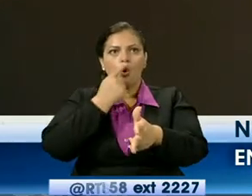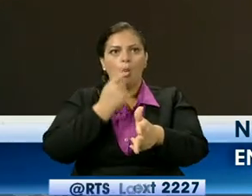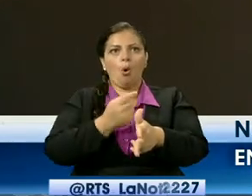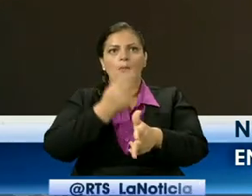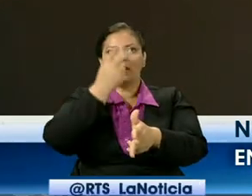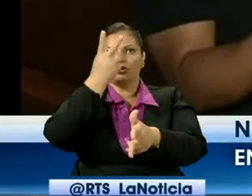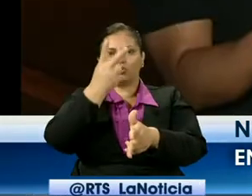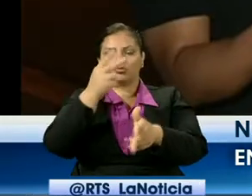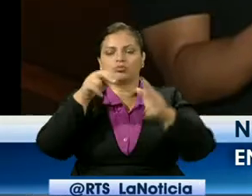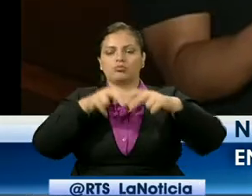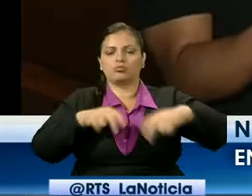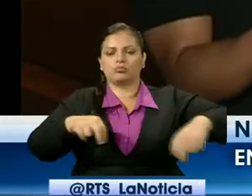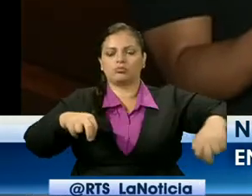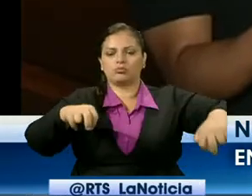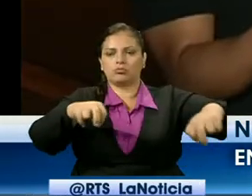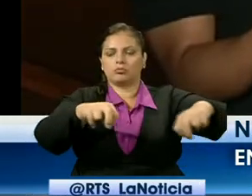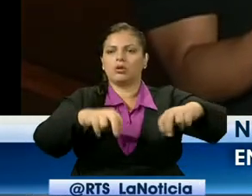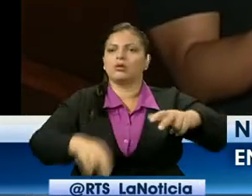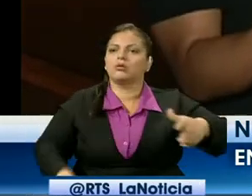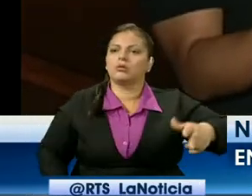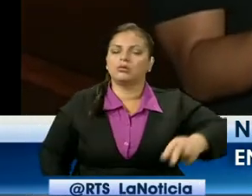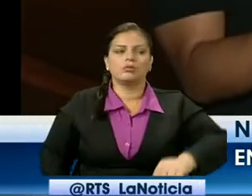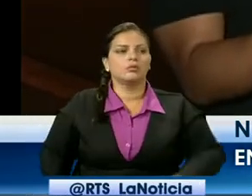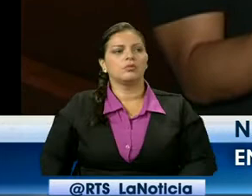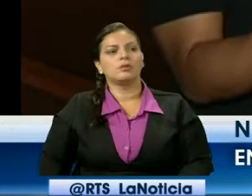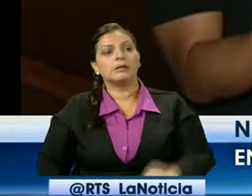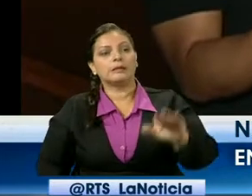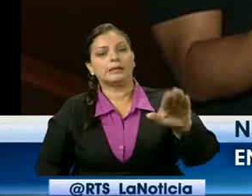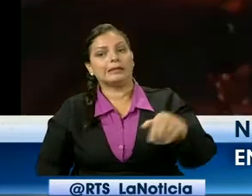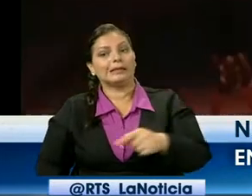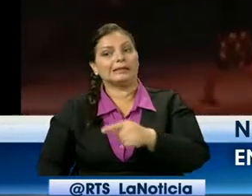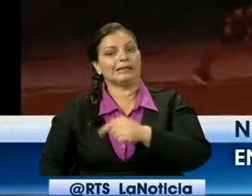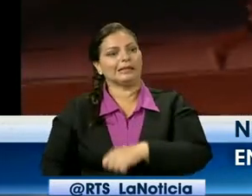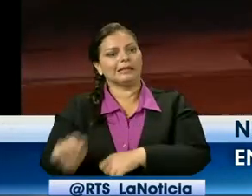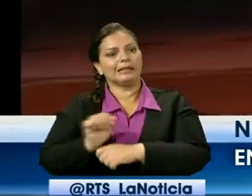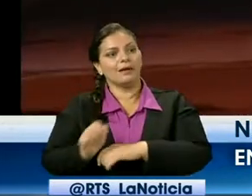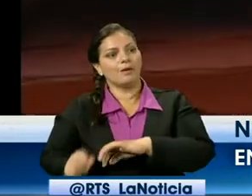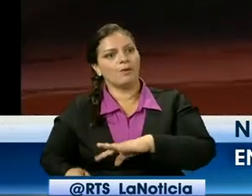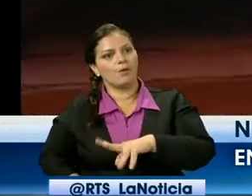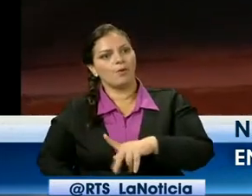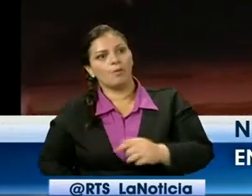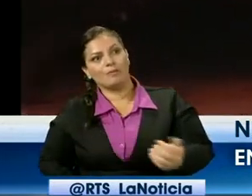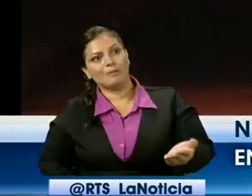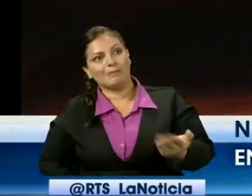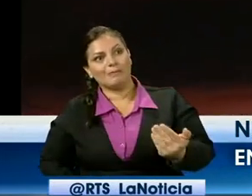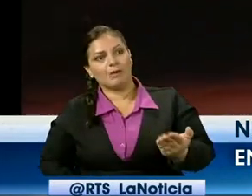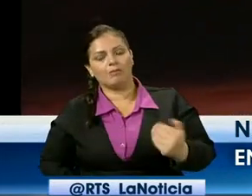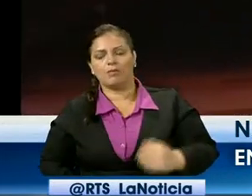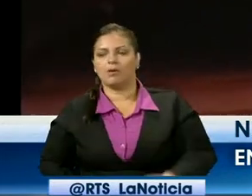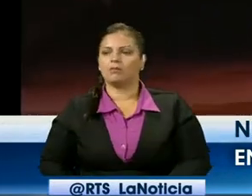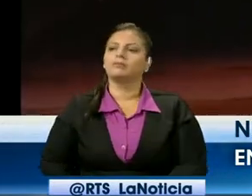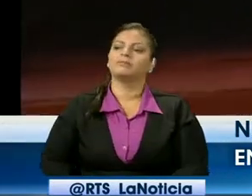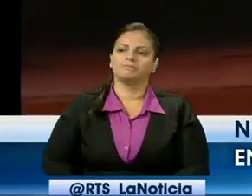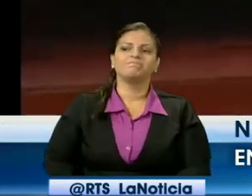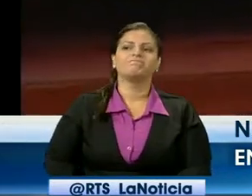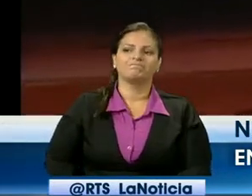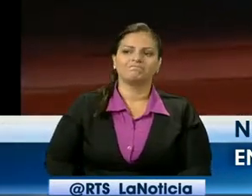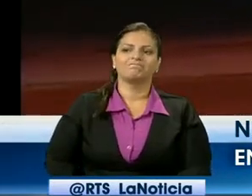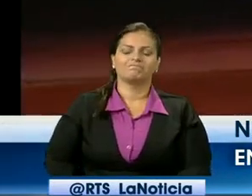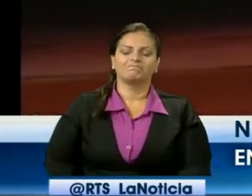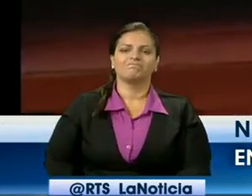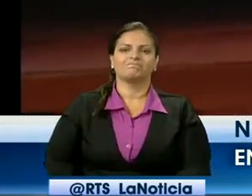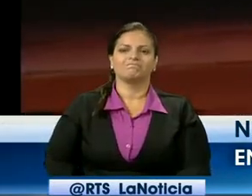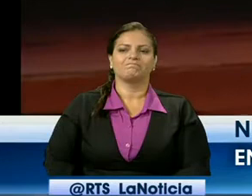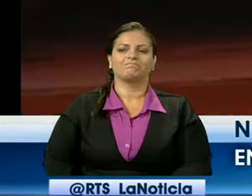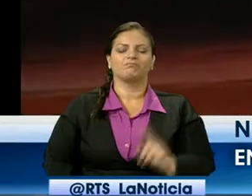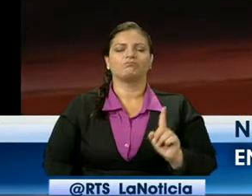llegó un vehículo y ahí se bajan aproximadamente dos personas. Una de ellas le indica al otro que está en la esquina, que